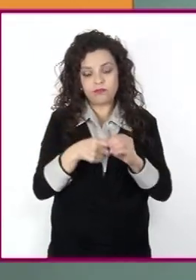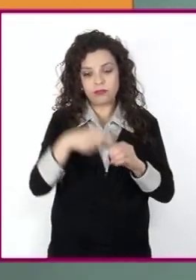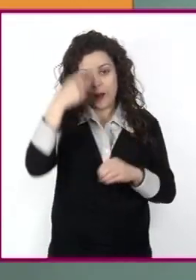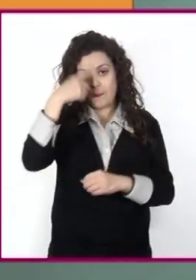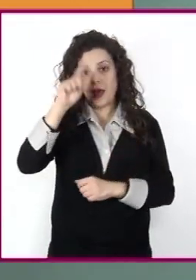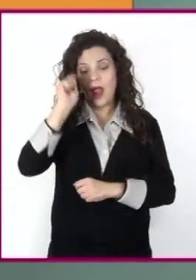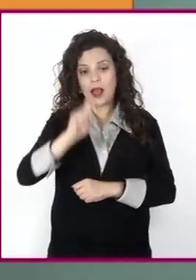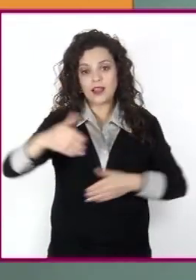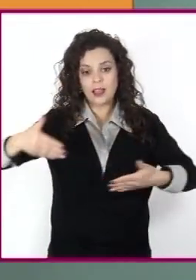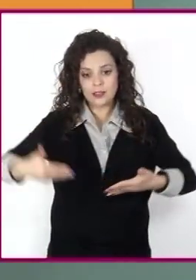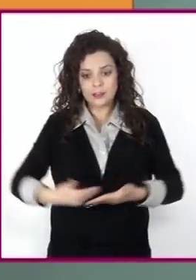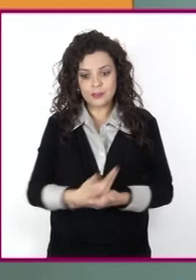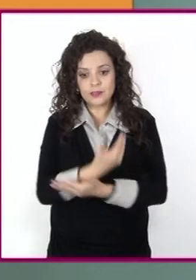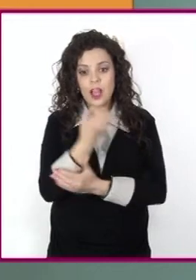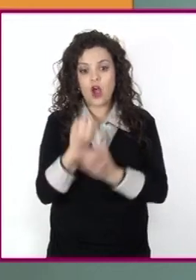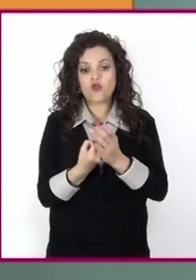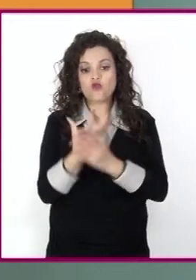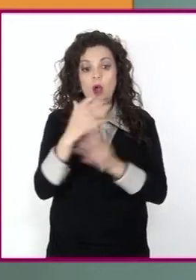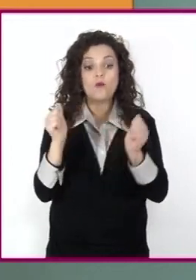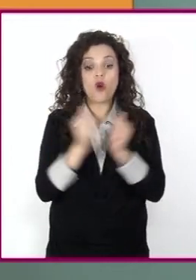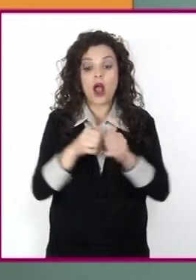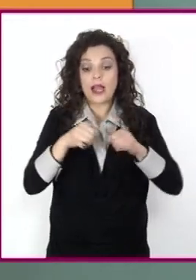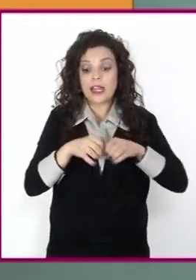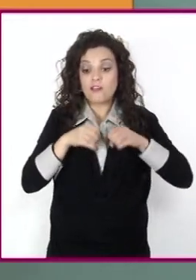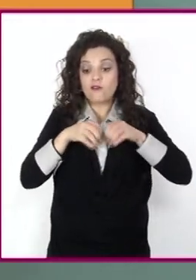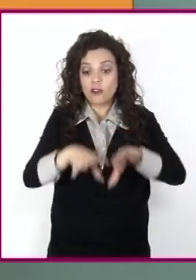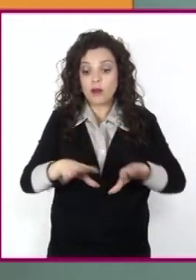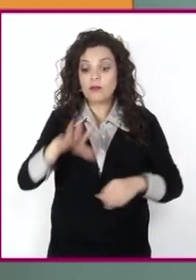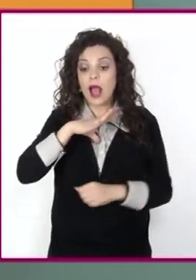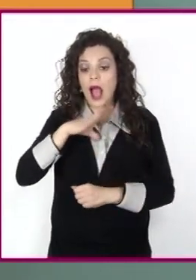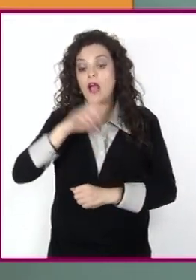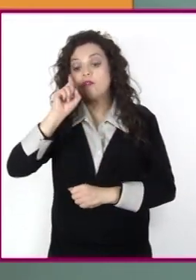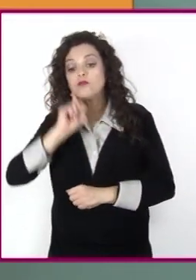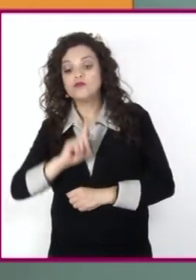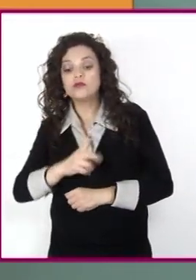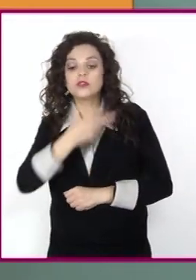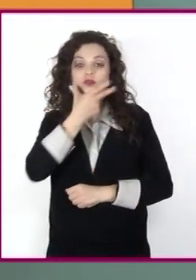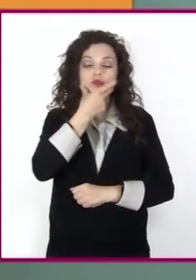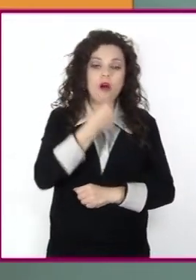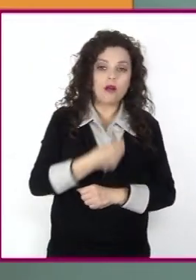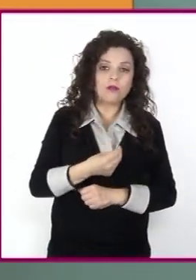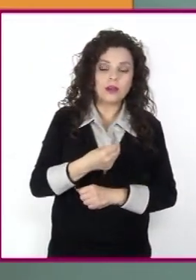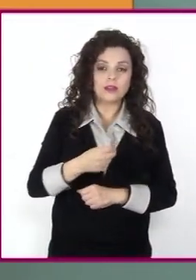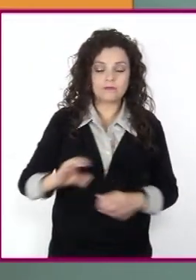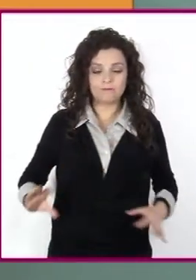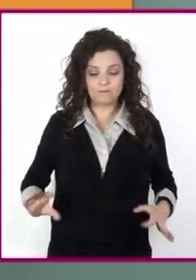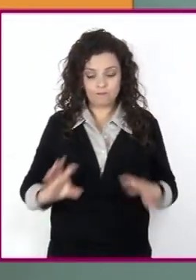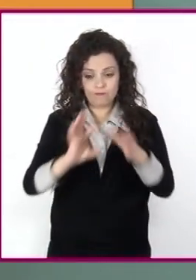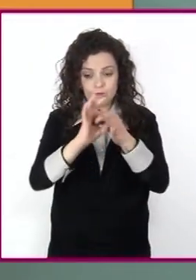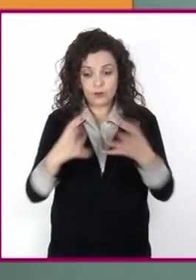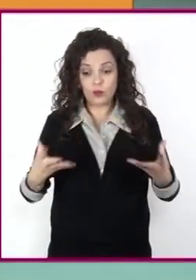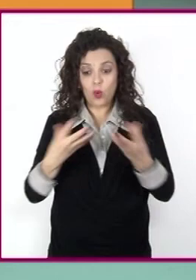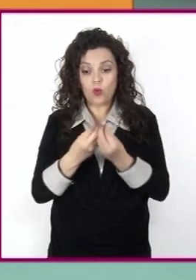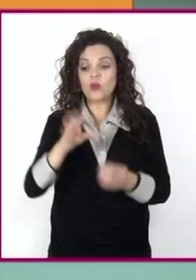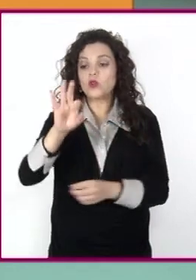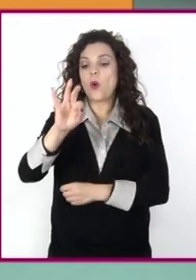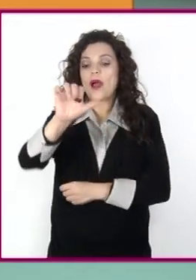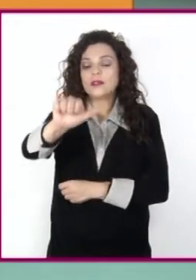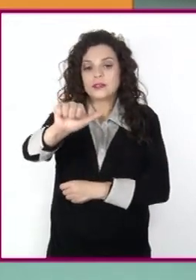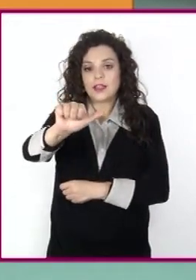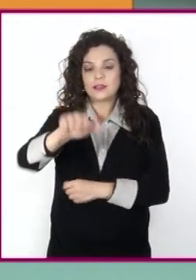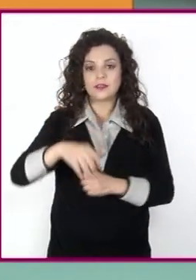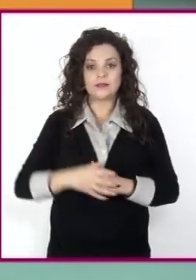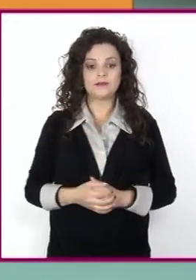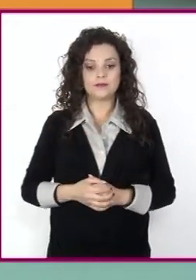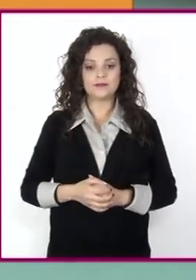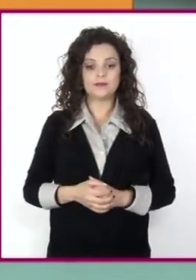organismo con el total de la información genética que necesita, que en este caso son 46 cromosomas.